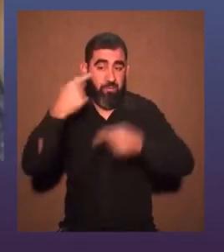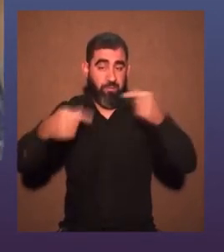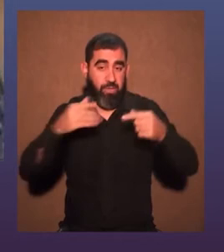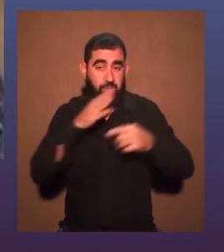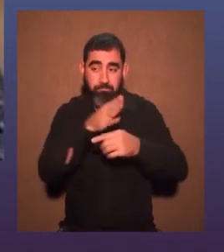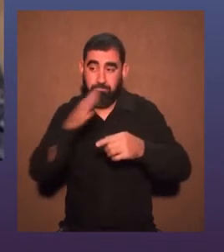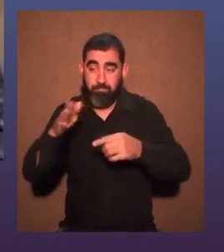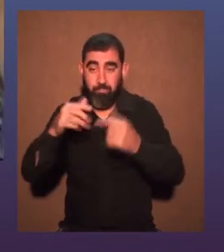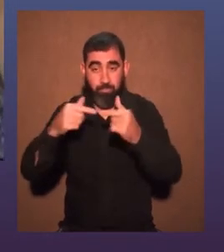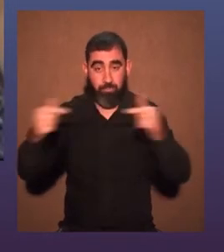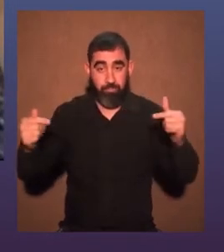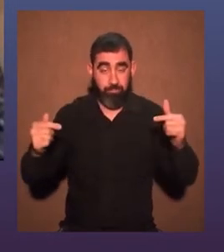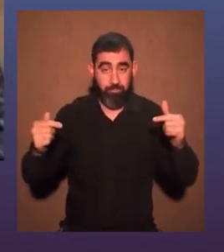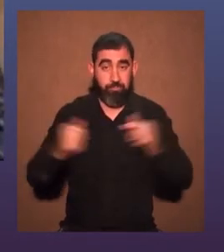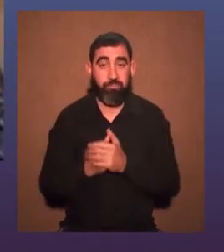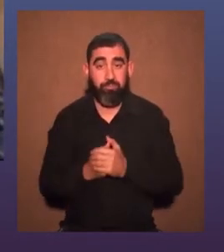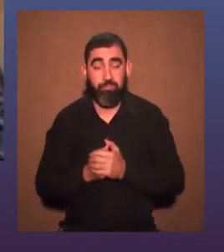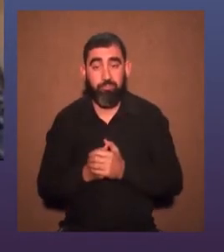y las posibilidades.